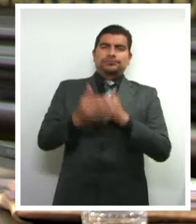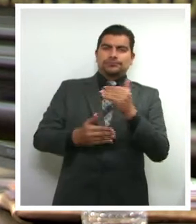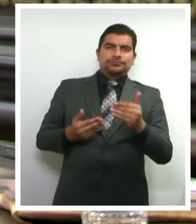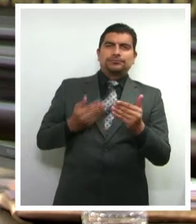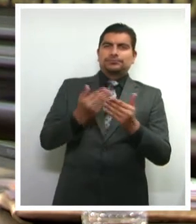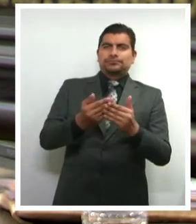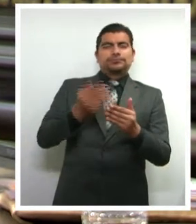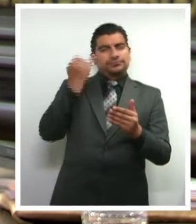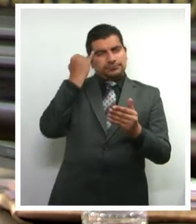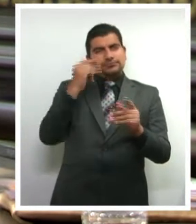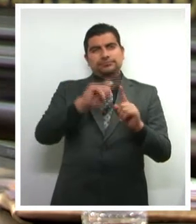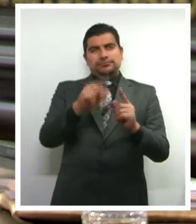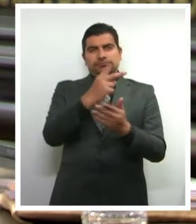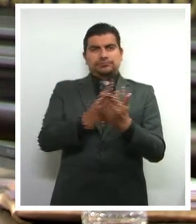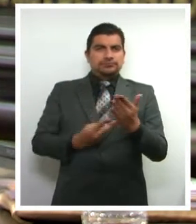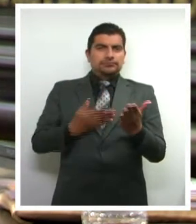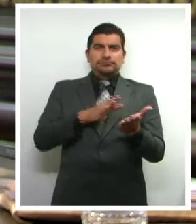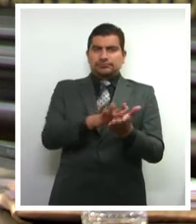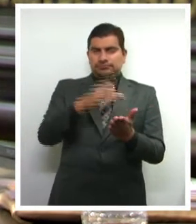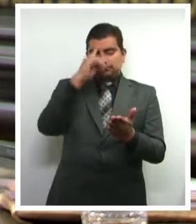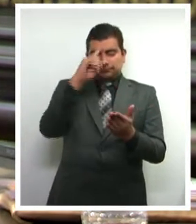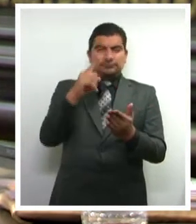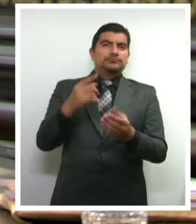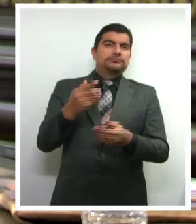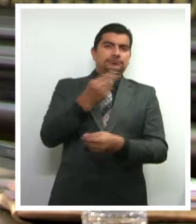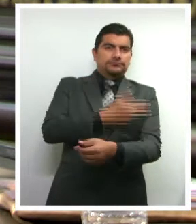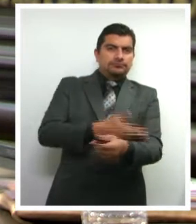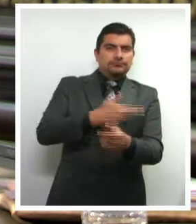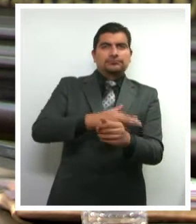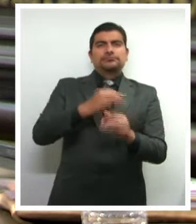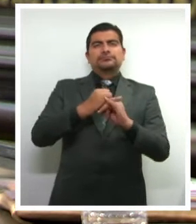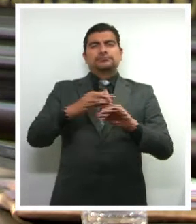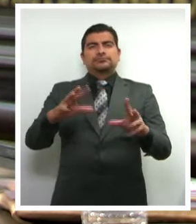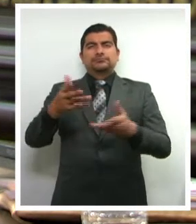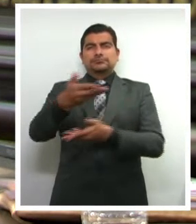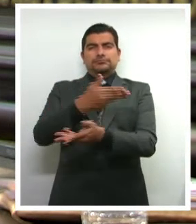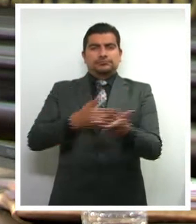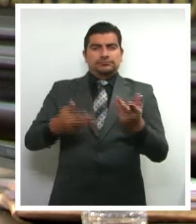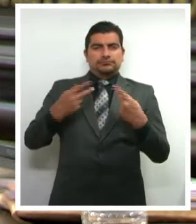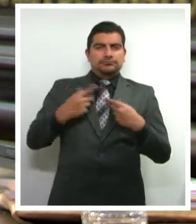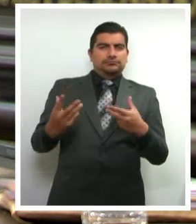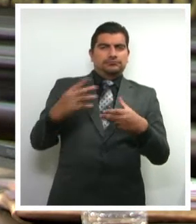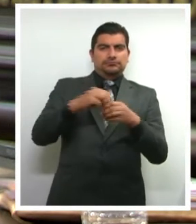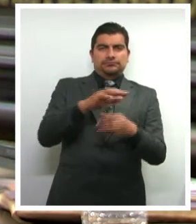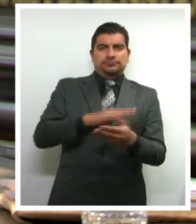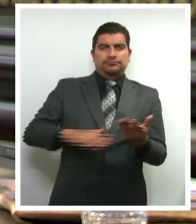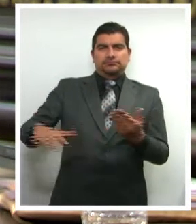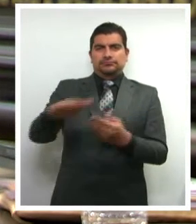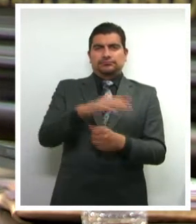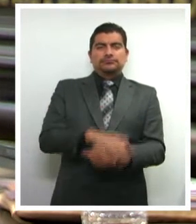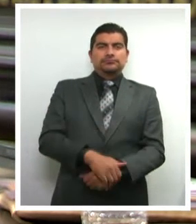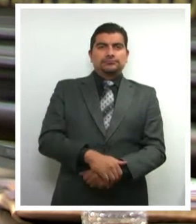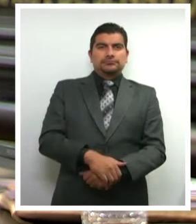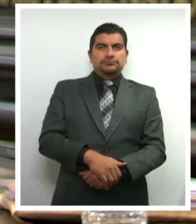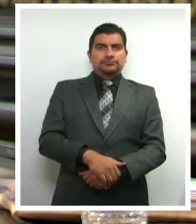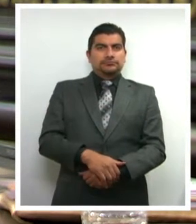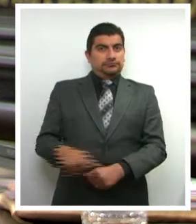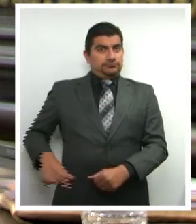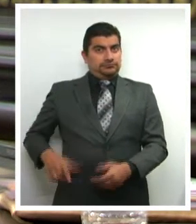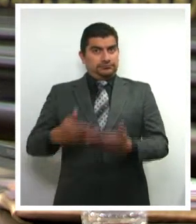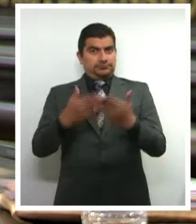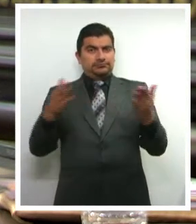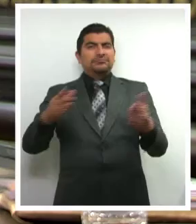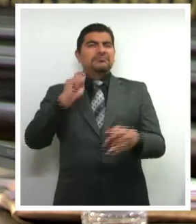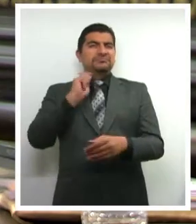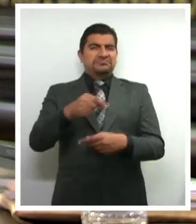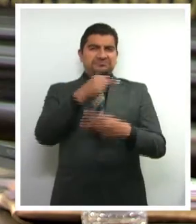de plataformas de gestión e información e interacción social. El gobierno abierto tiene